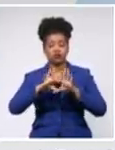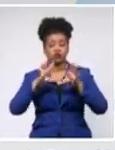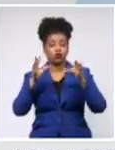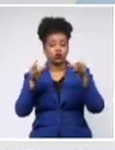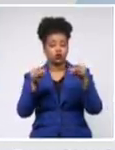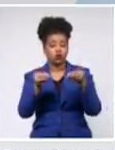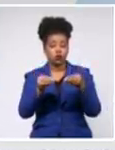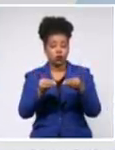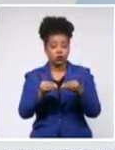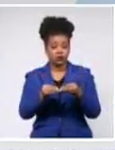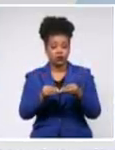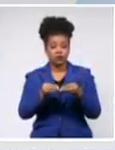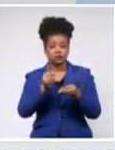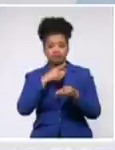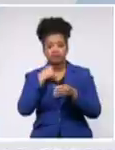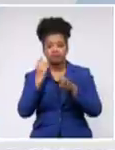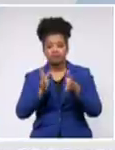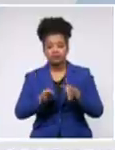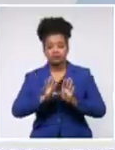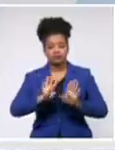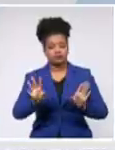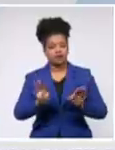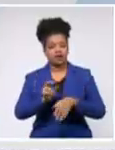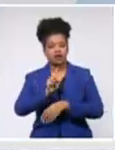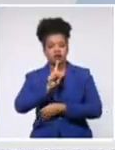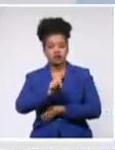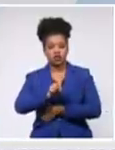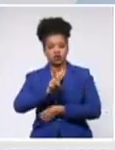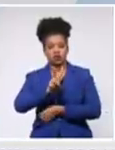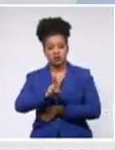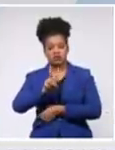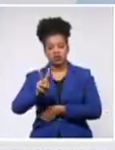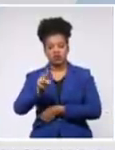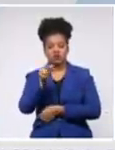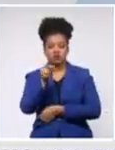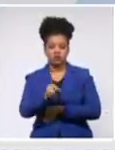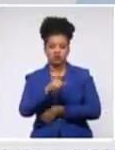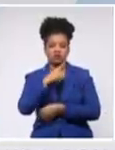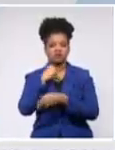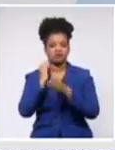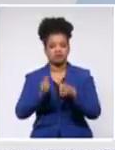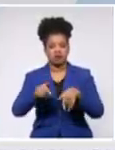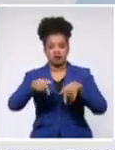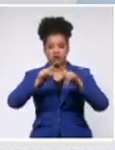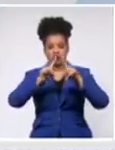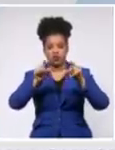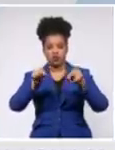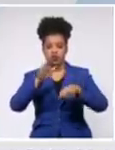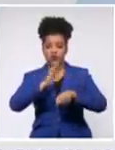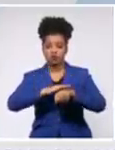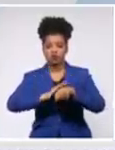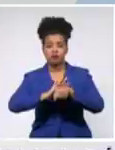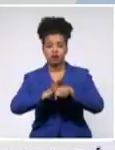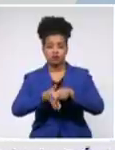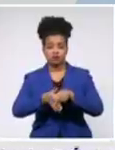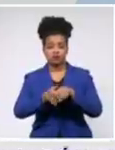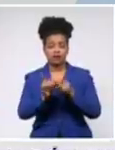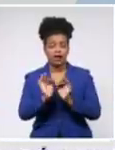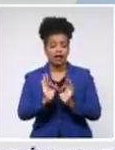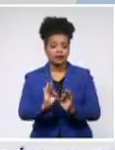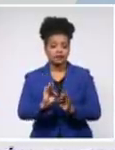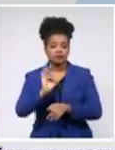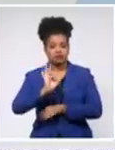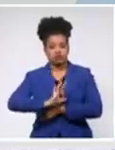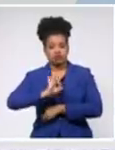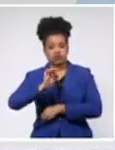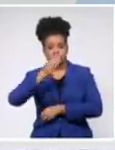fatal, pues se acumula un total de 122 fallecidos, lo cual da para Cuba una letalidad